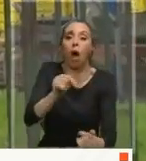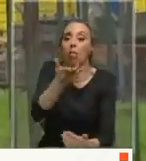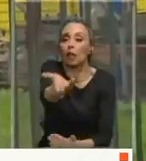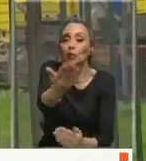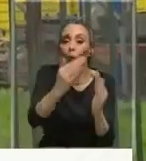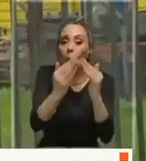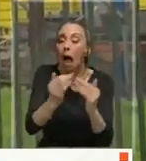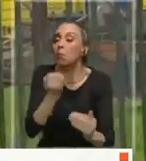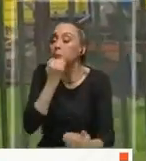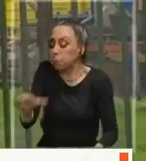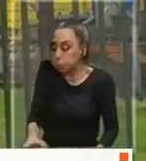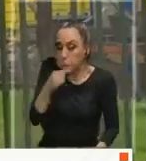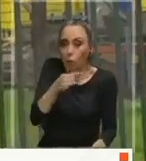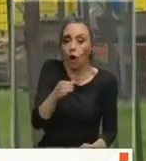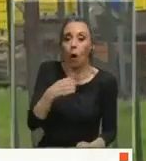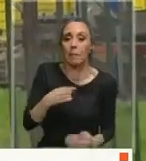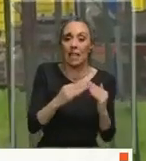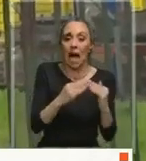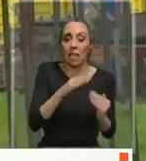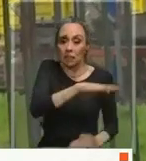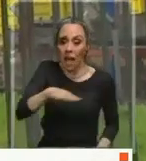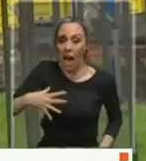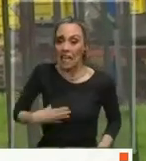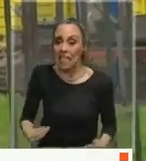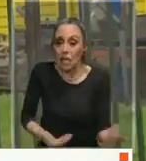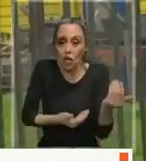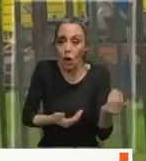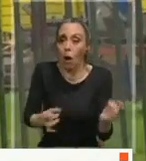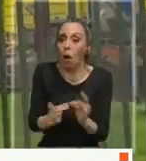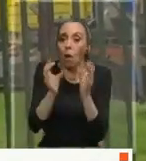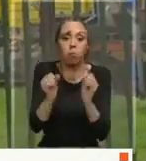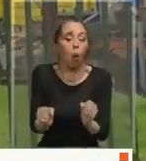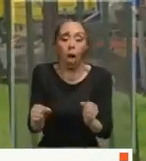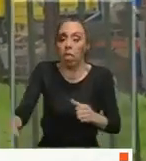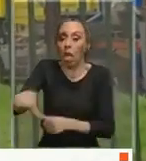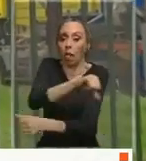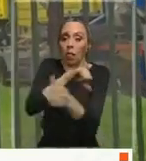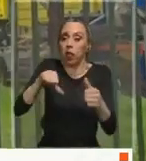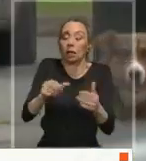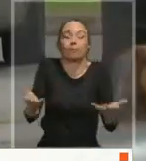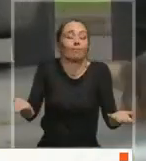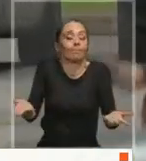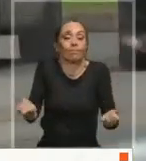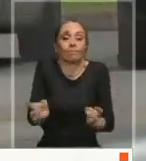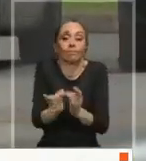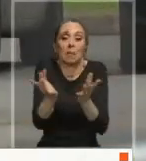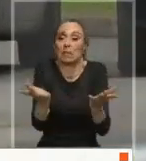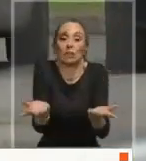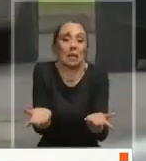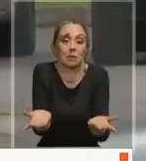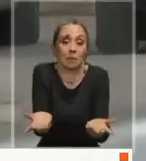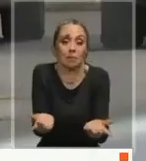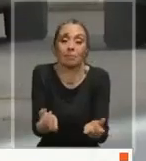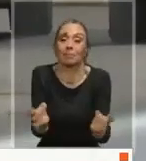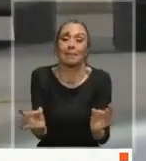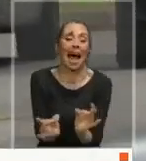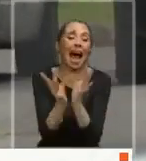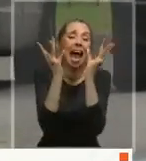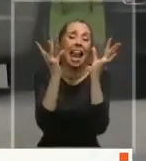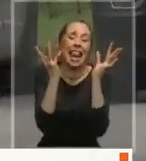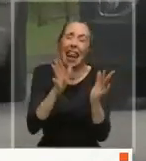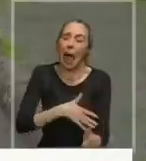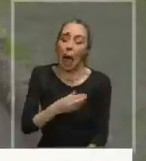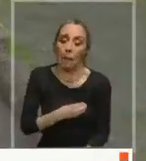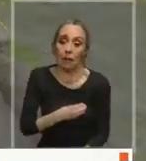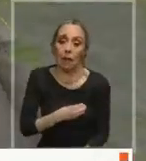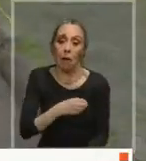en mi casa, todos los que tenemos hijos, pero las cosas pasan. Y aunque fue un accidente lamentable,